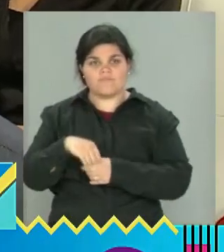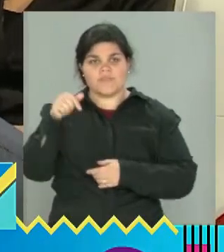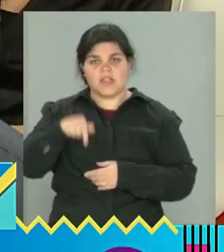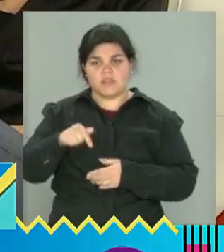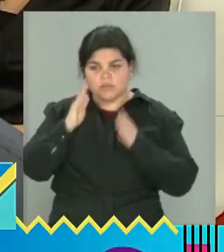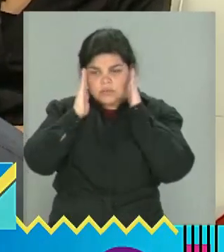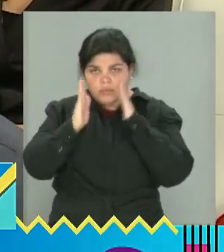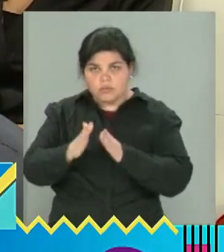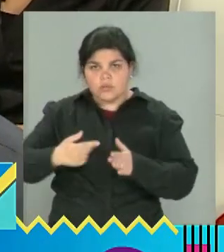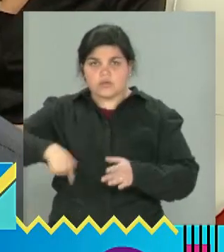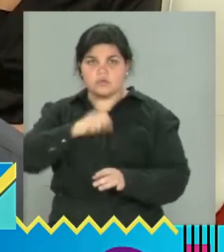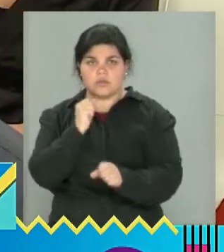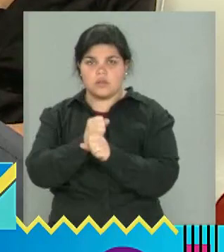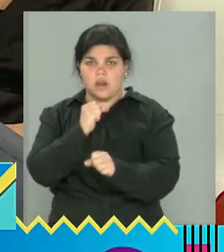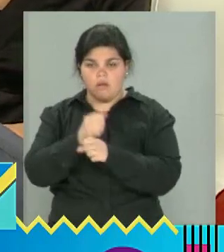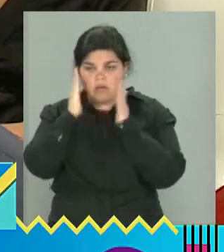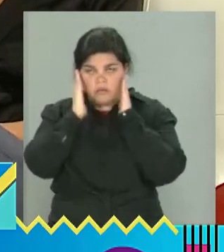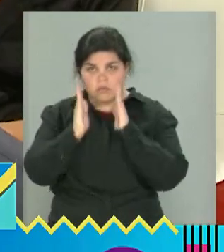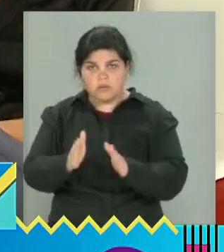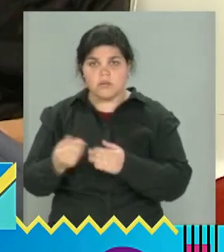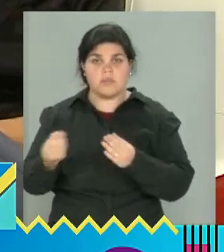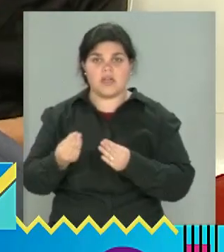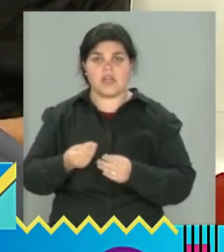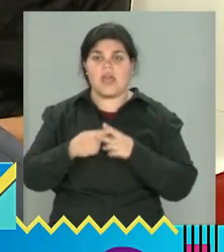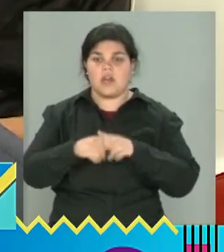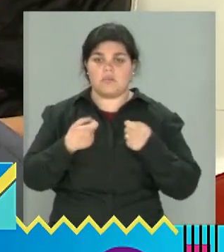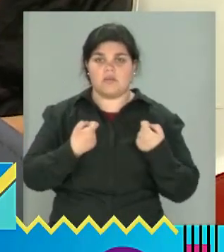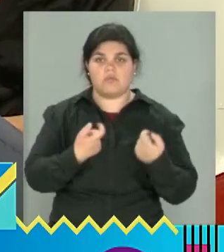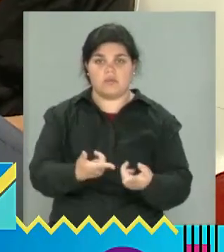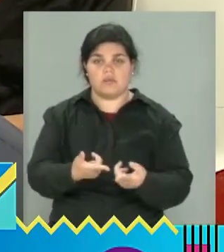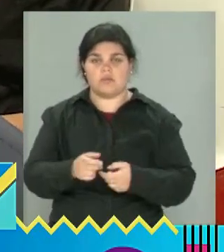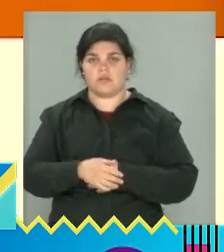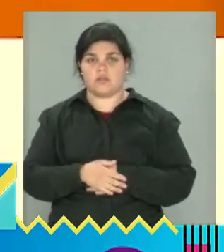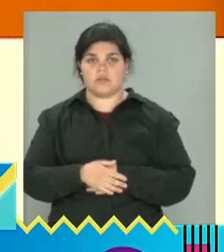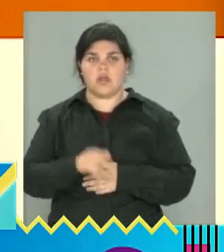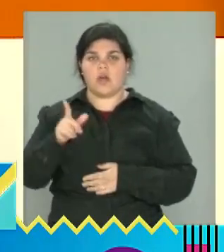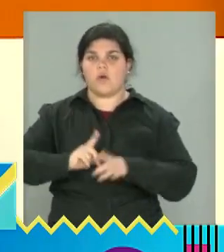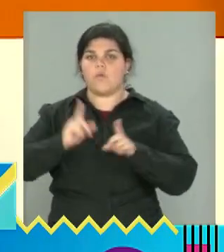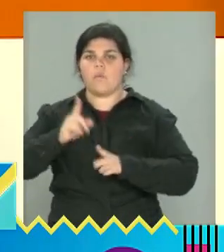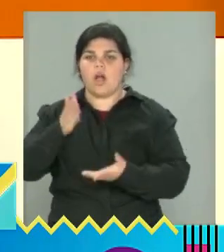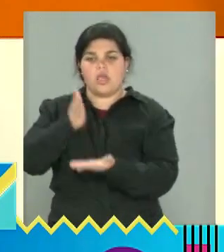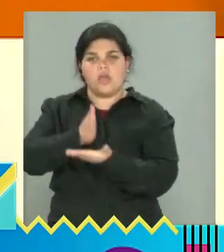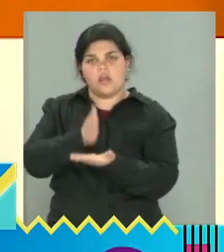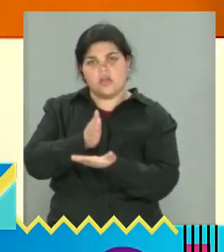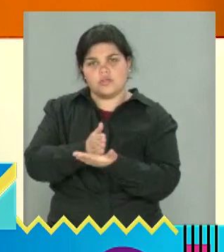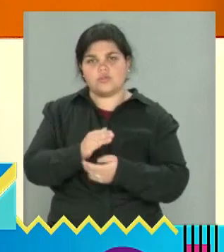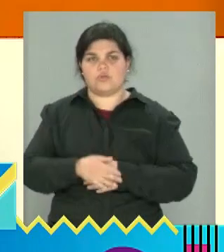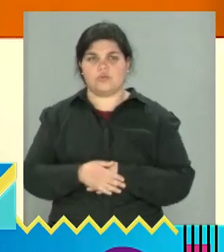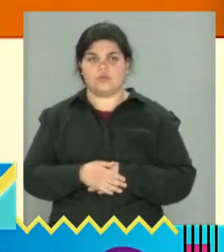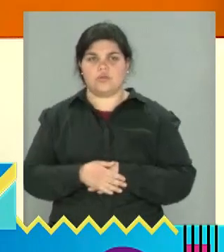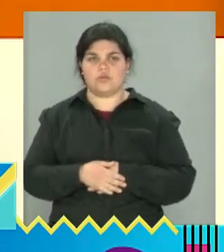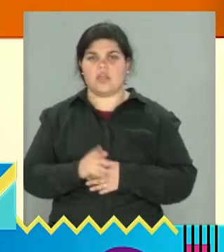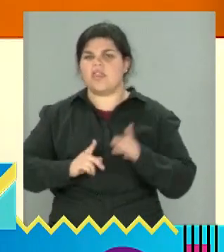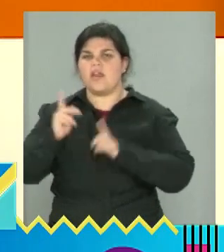nosotros estamos trabajando fuertemente. Darle herramientas a los chicos que conozcan cuáles son sus derechos, que de sexualidad